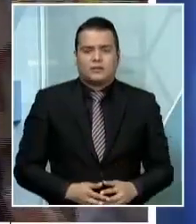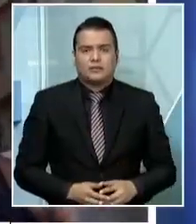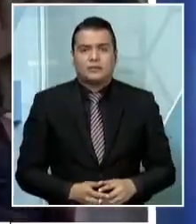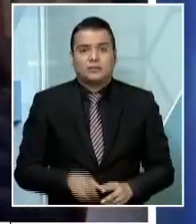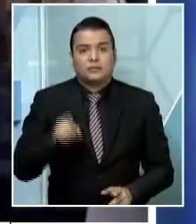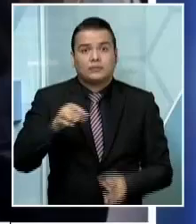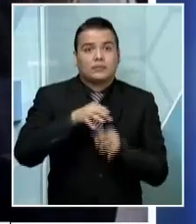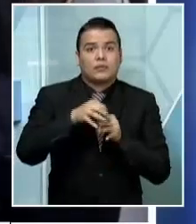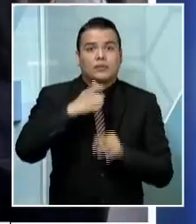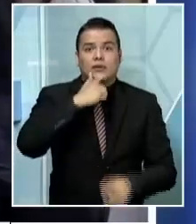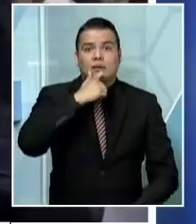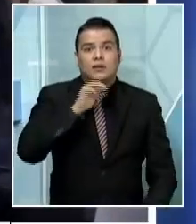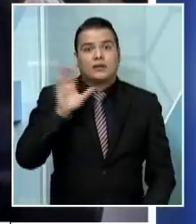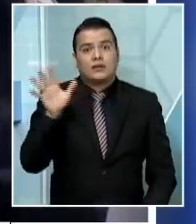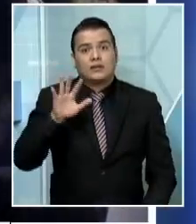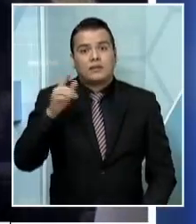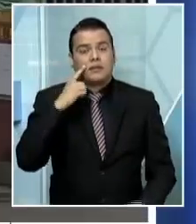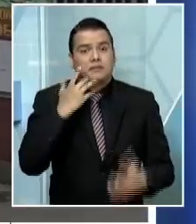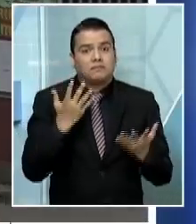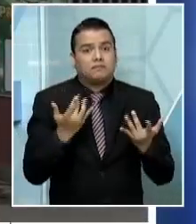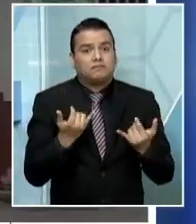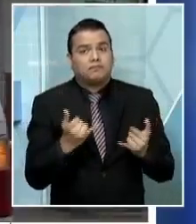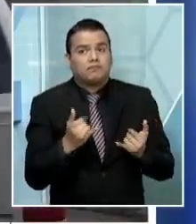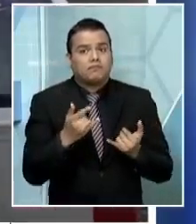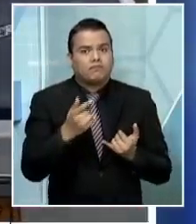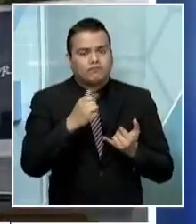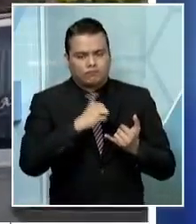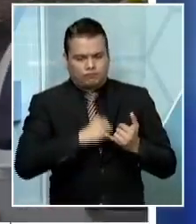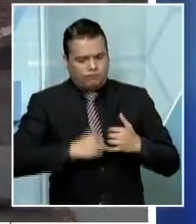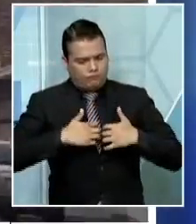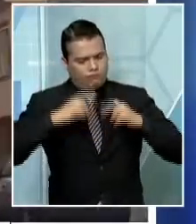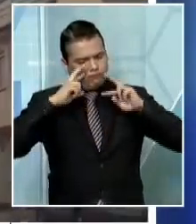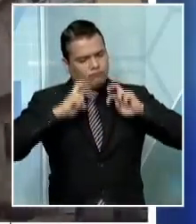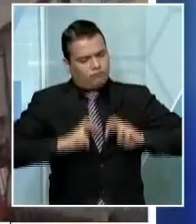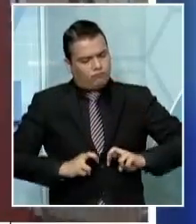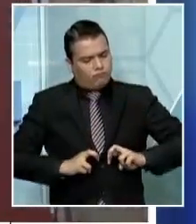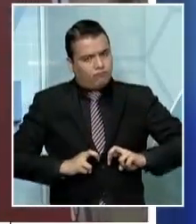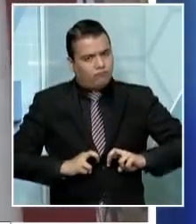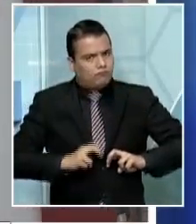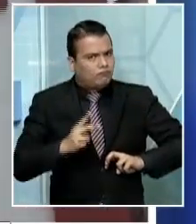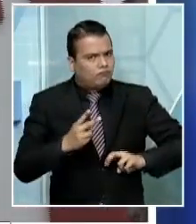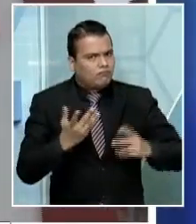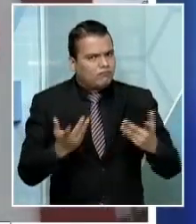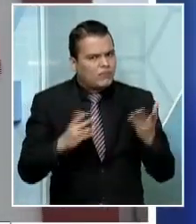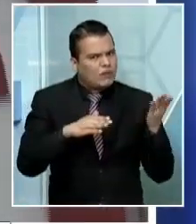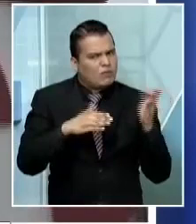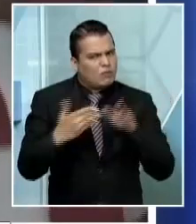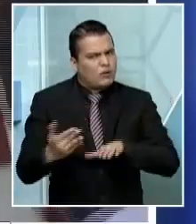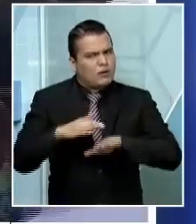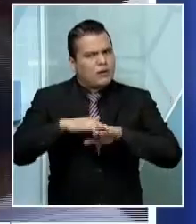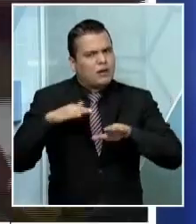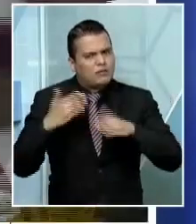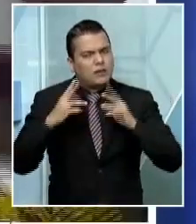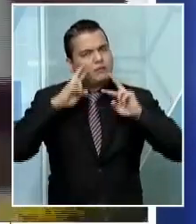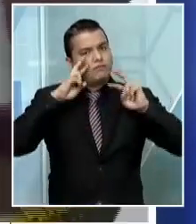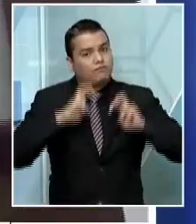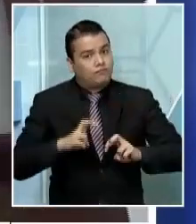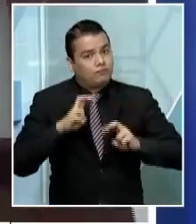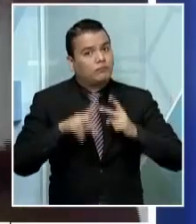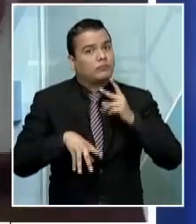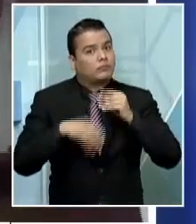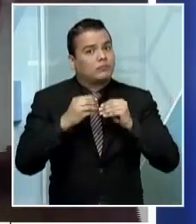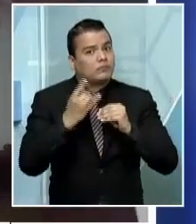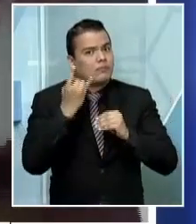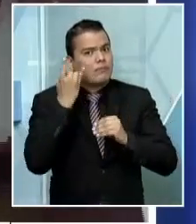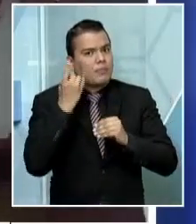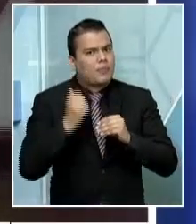En Ginebra están a la espera de conocer los resultados de la necropsia y así poder establecer las causas de la muerte y además precisar si hubo